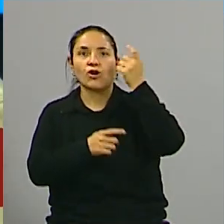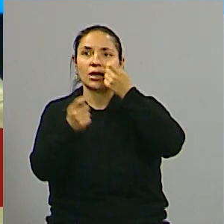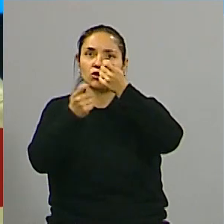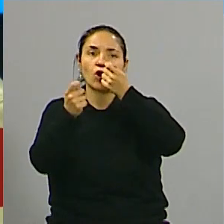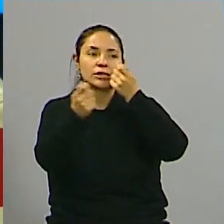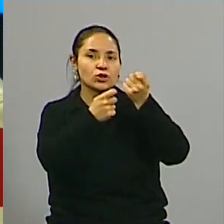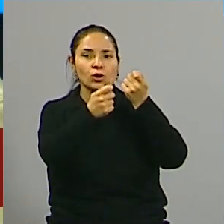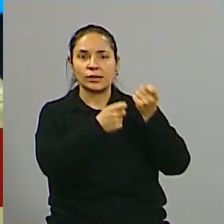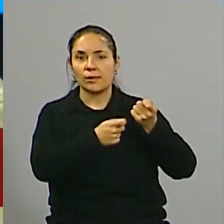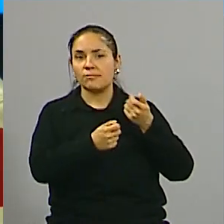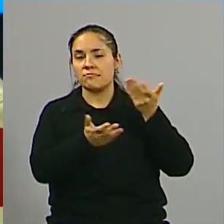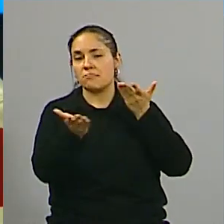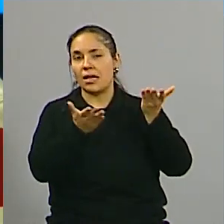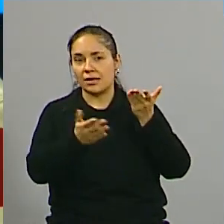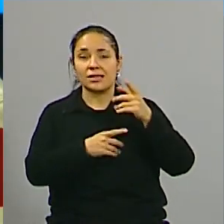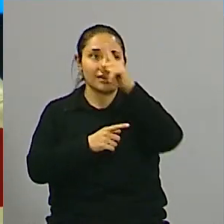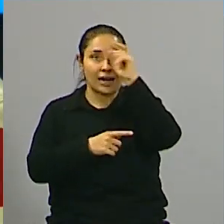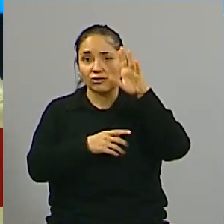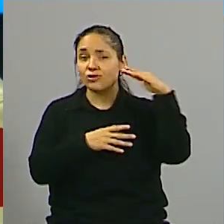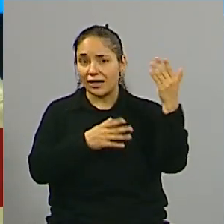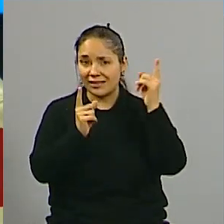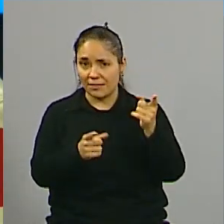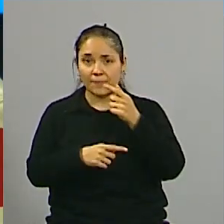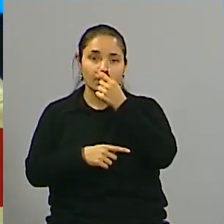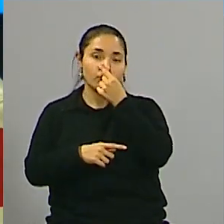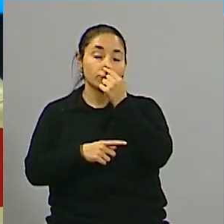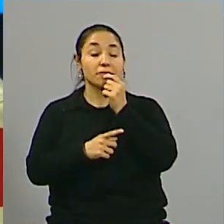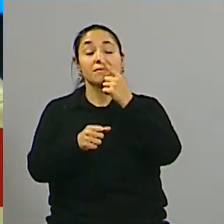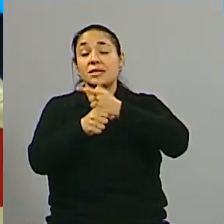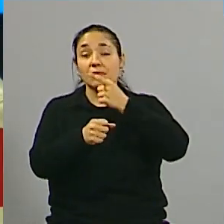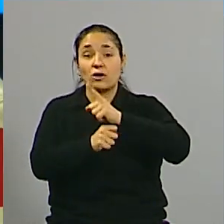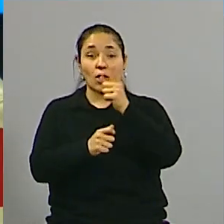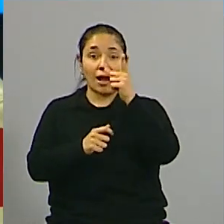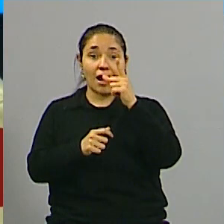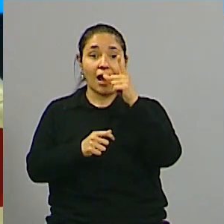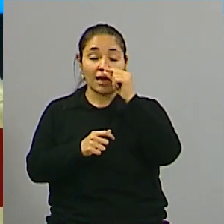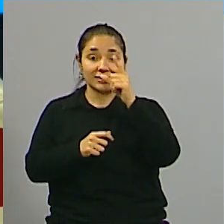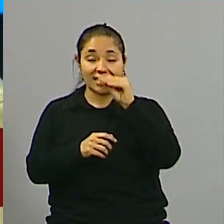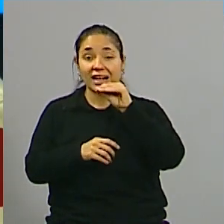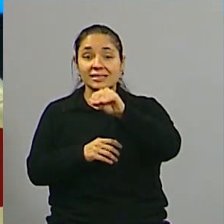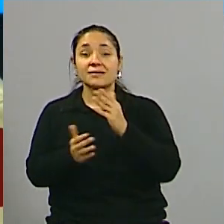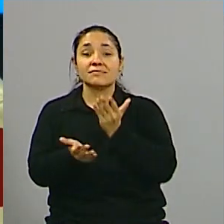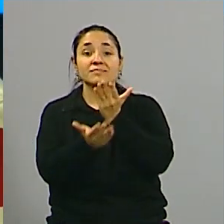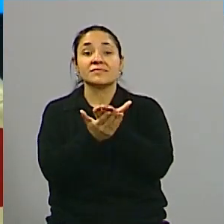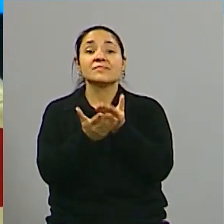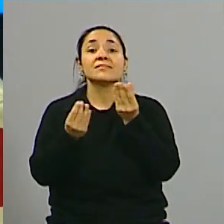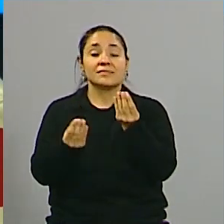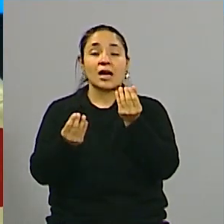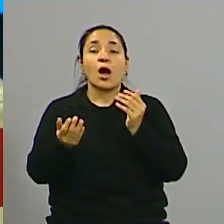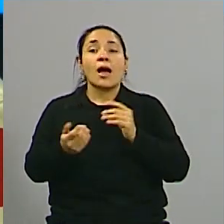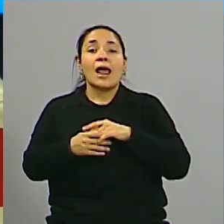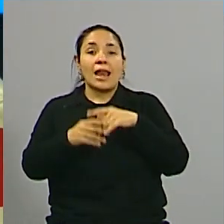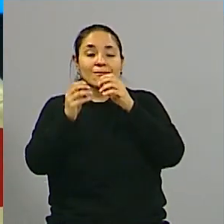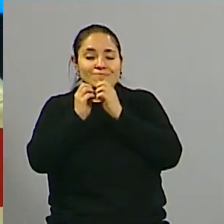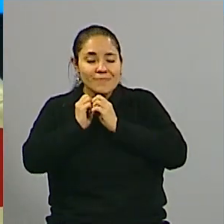El tema habitacional en Las Heras, nosotros lo primero que estamos planteando es que necesitamos darle una solución a los problemas iniciales que tiene Las